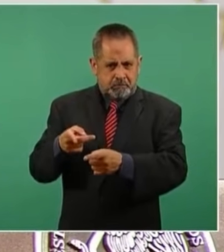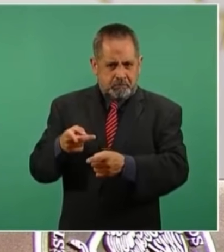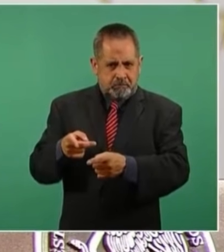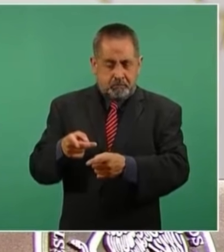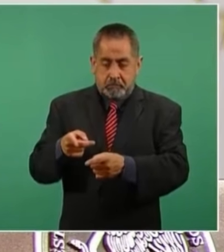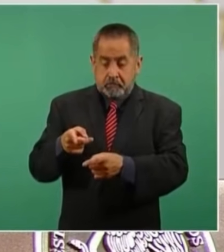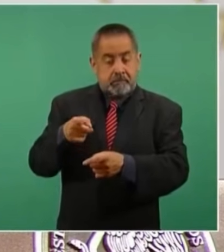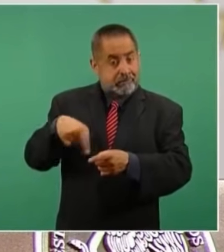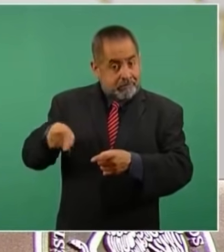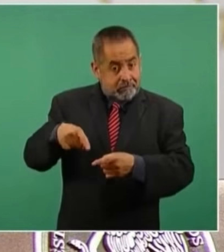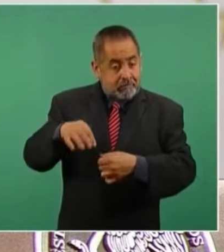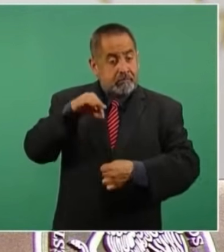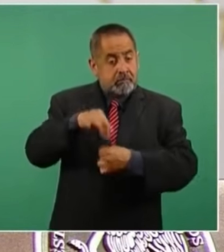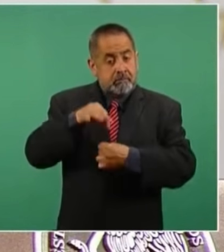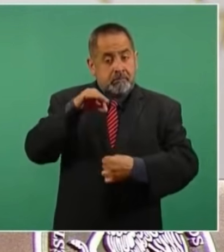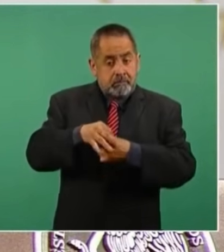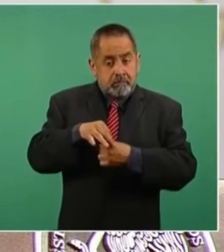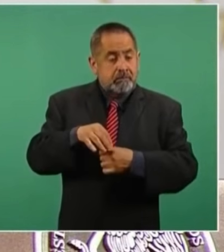voten